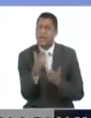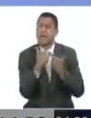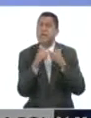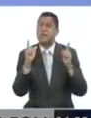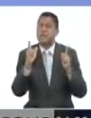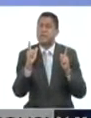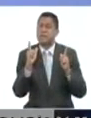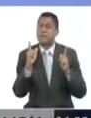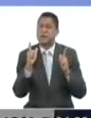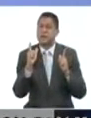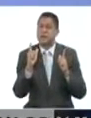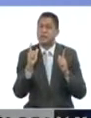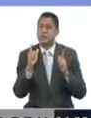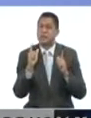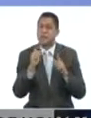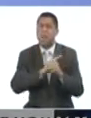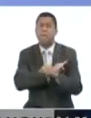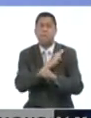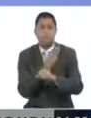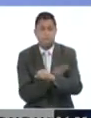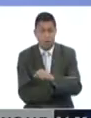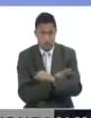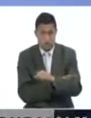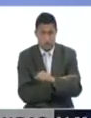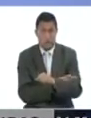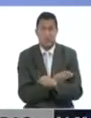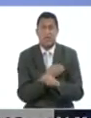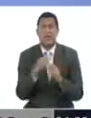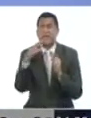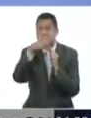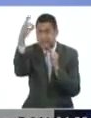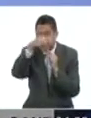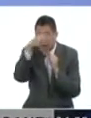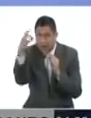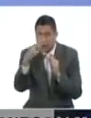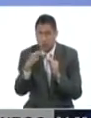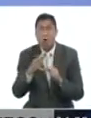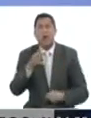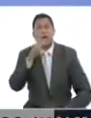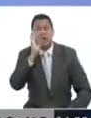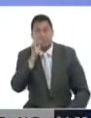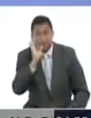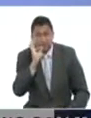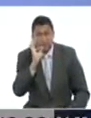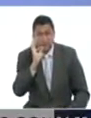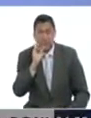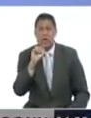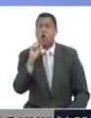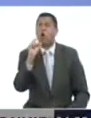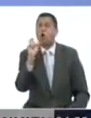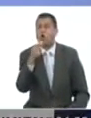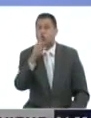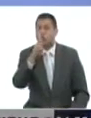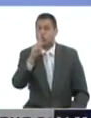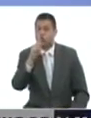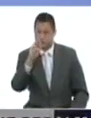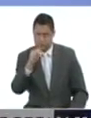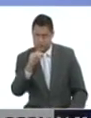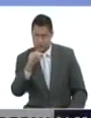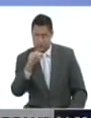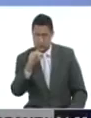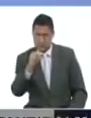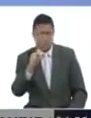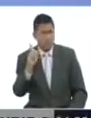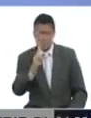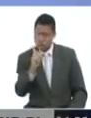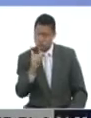de lo que son las proteínas, por ejemplo, del trigo, y las caseínas, en este caso el gluten, son... Al